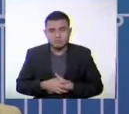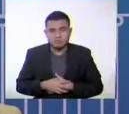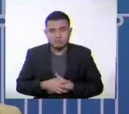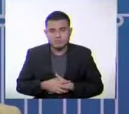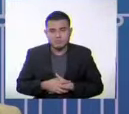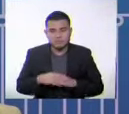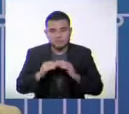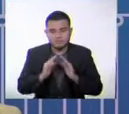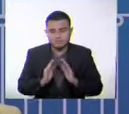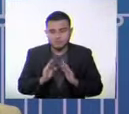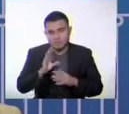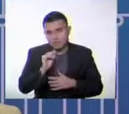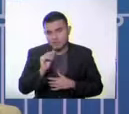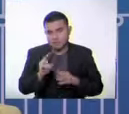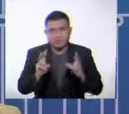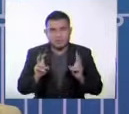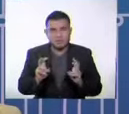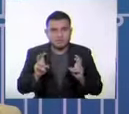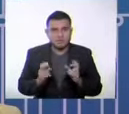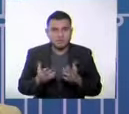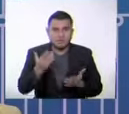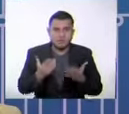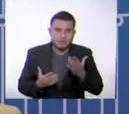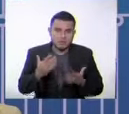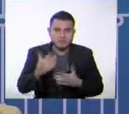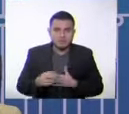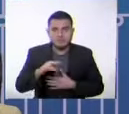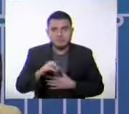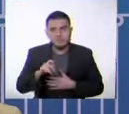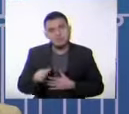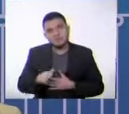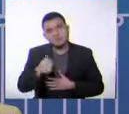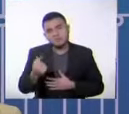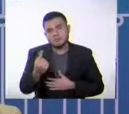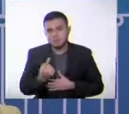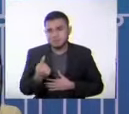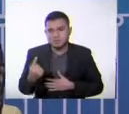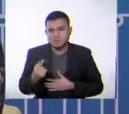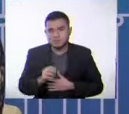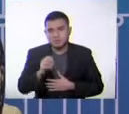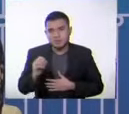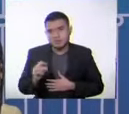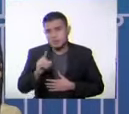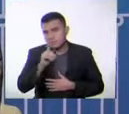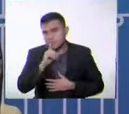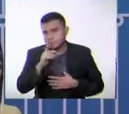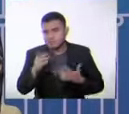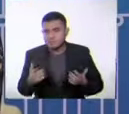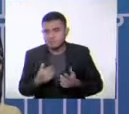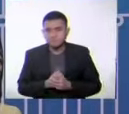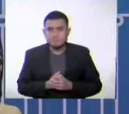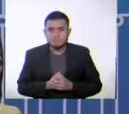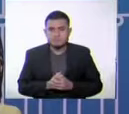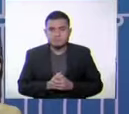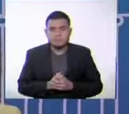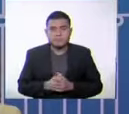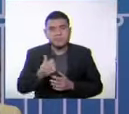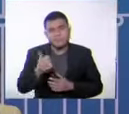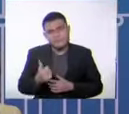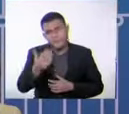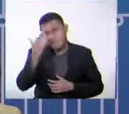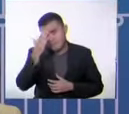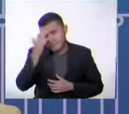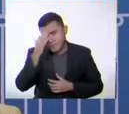se habla del tema, a veces se recurre a otras personas o a veces se calla. Es bueno conocer porque